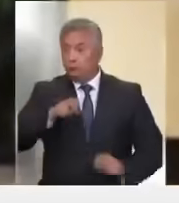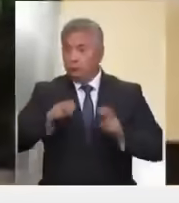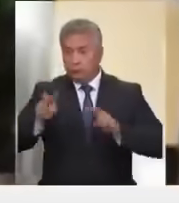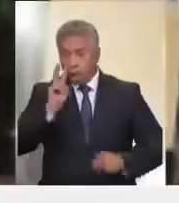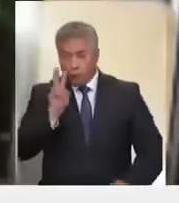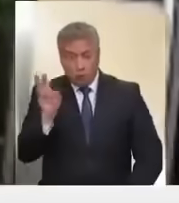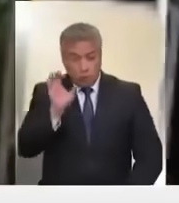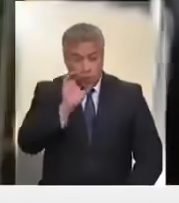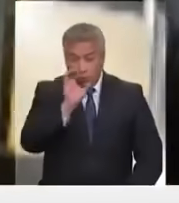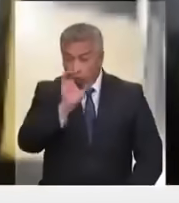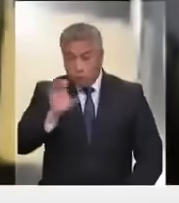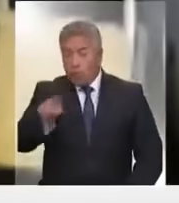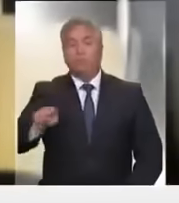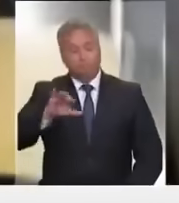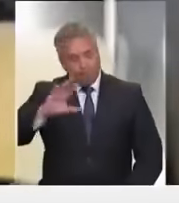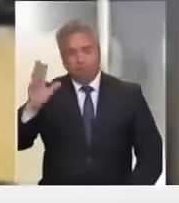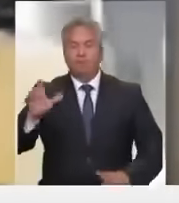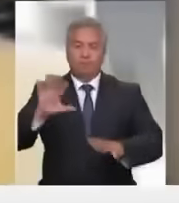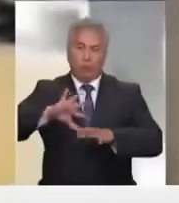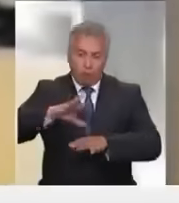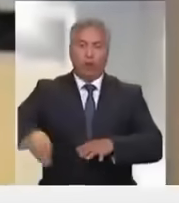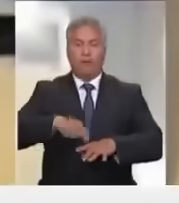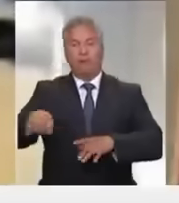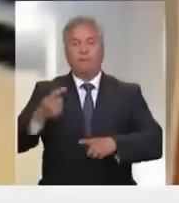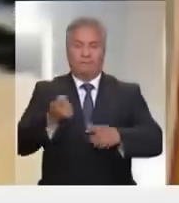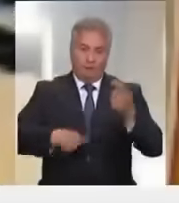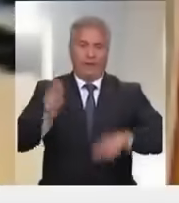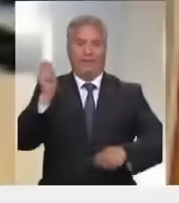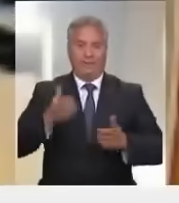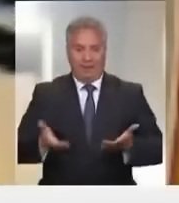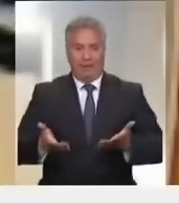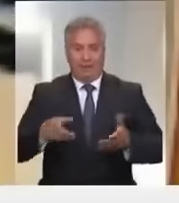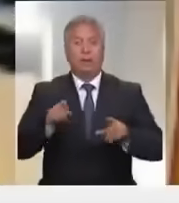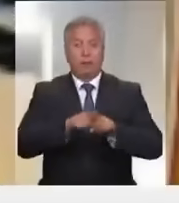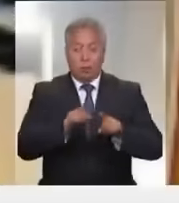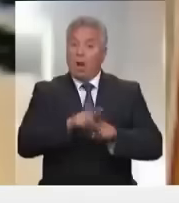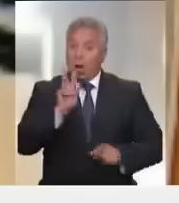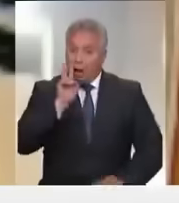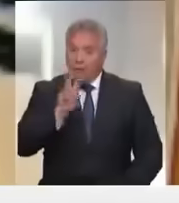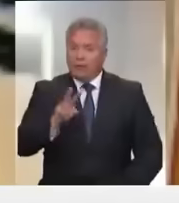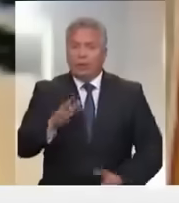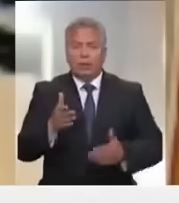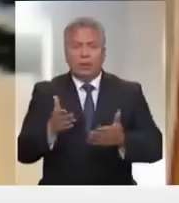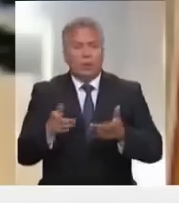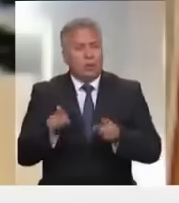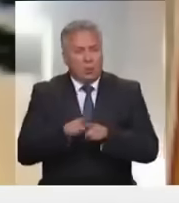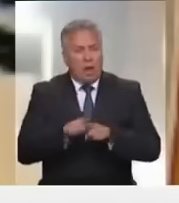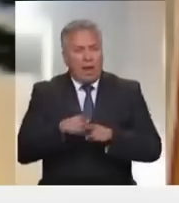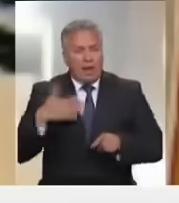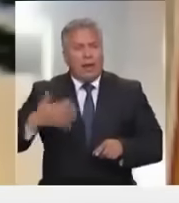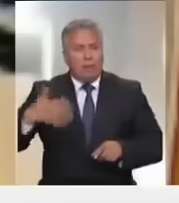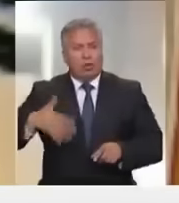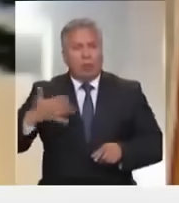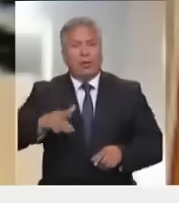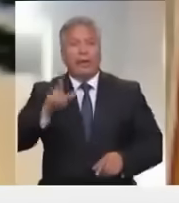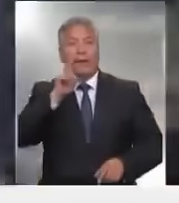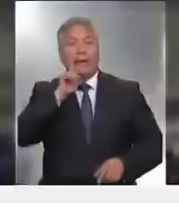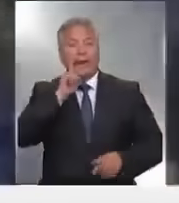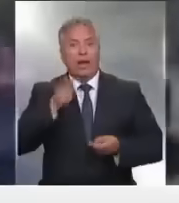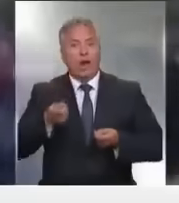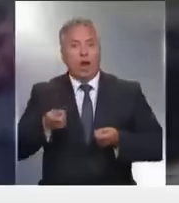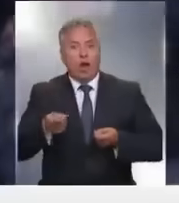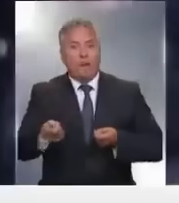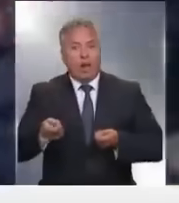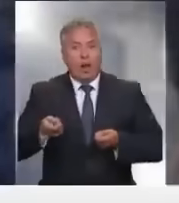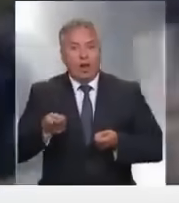usada y la roban y la venden. Y por lo tanto aquí sería bien importante tratar de ver también quiénes son los que le han comprado. Esto